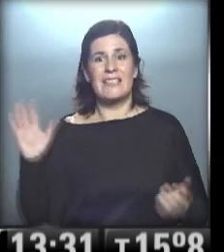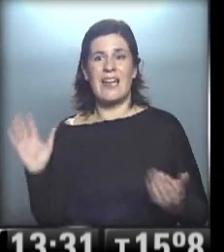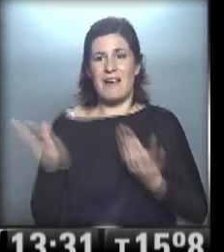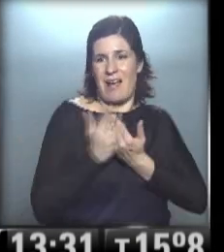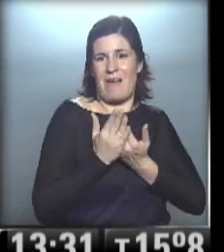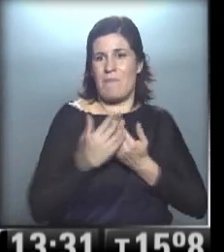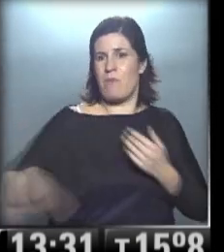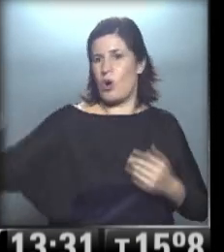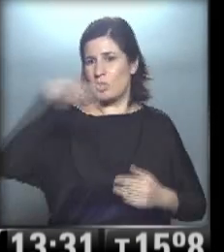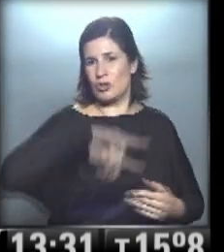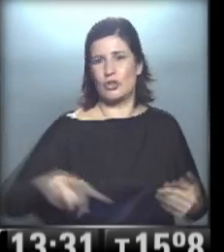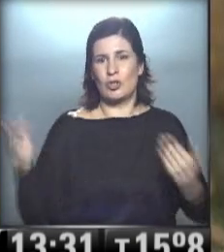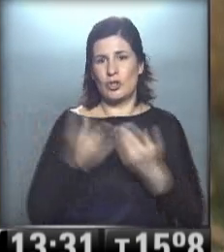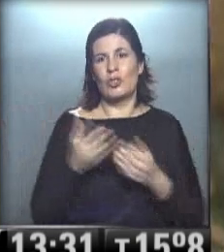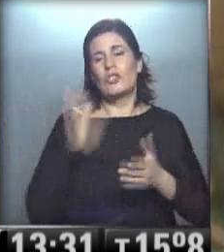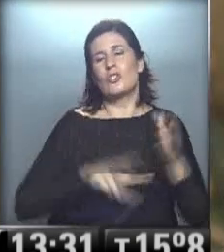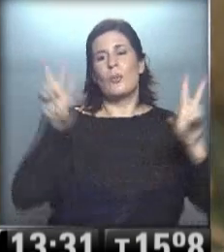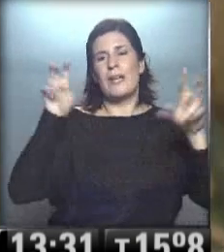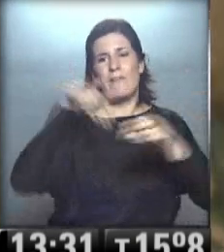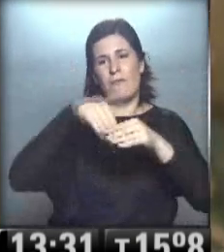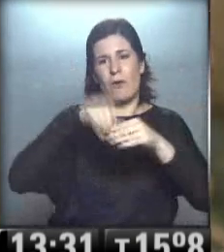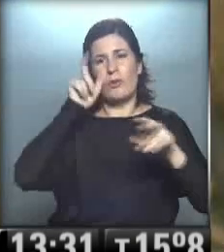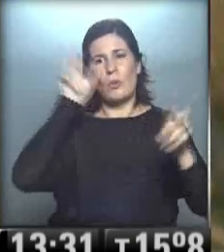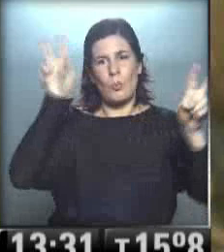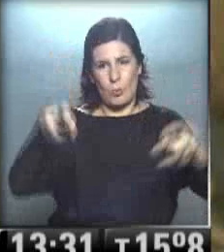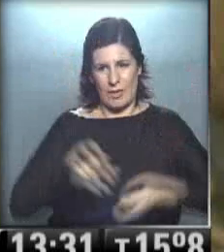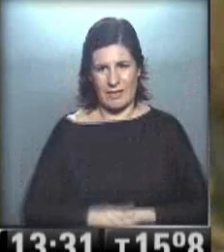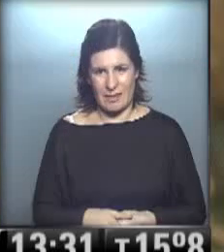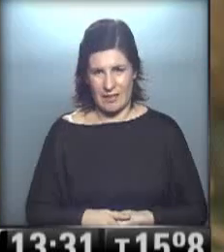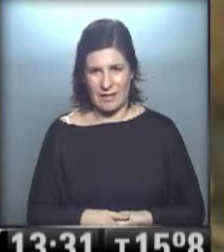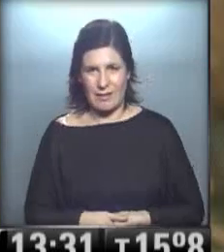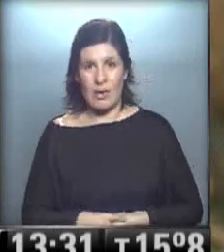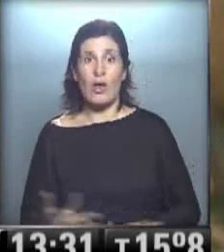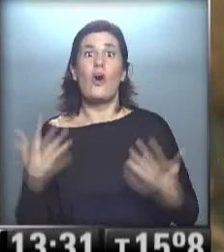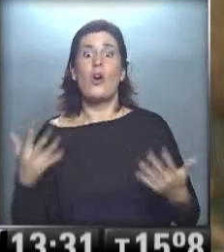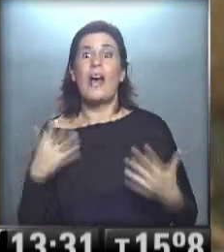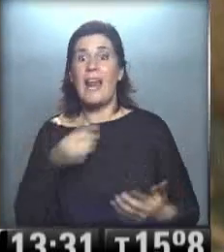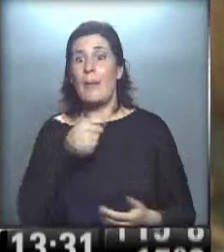a los fondos buitres. Yo creo que es extremadamente importante. Espero que la prensa